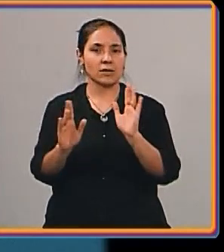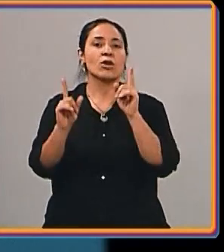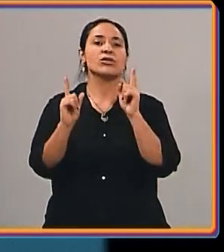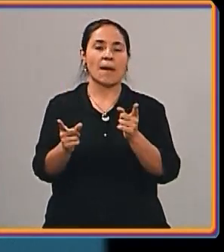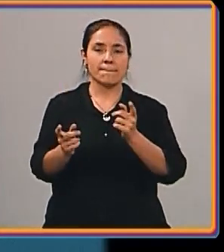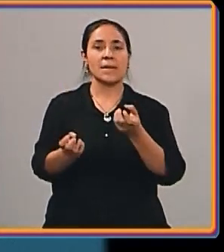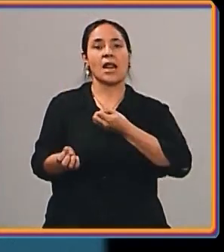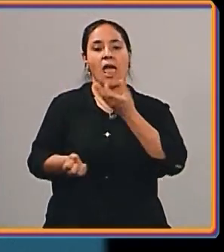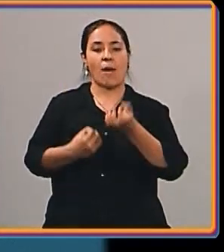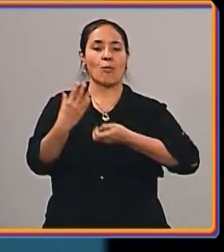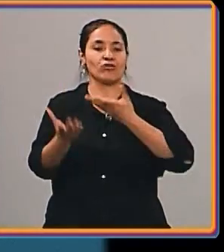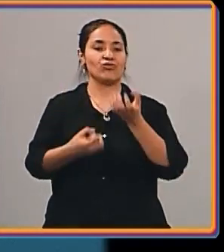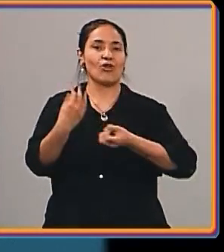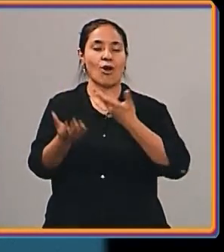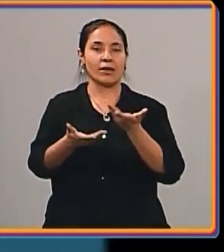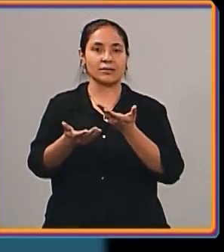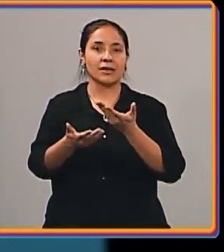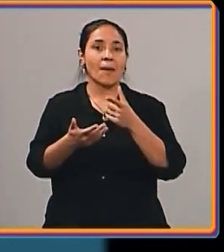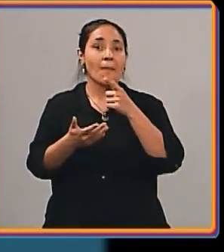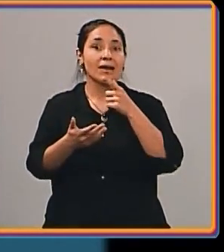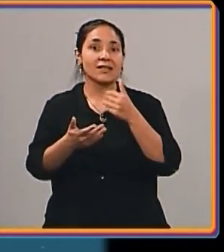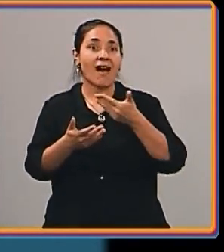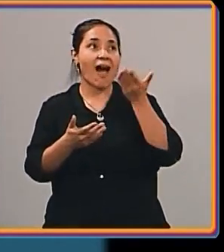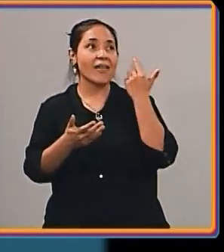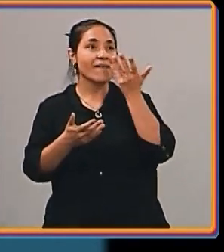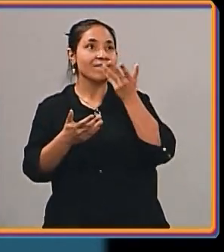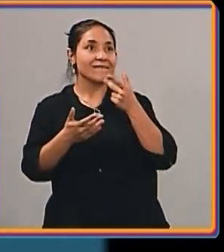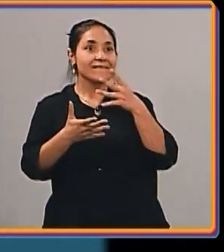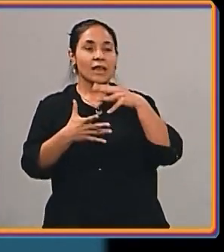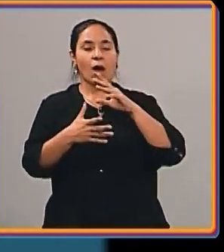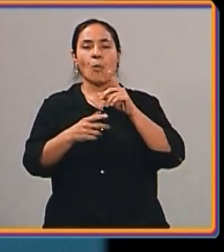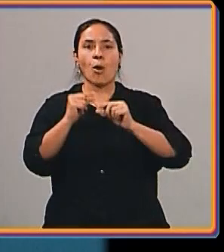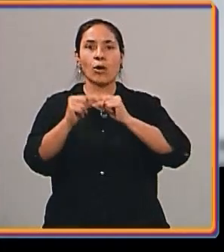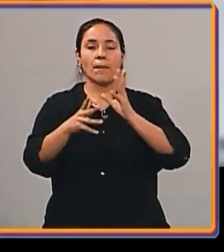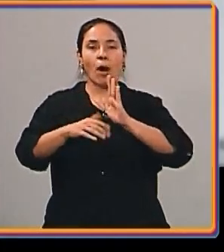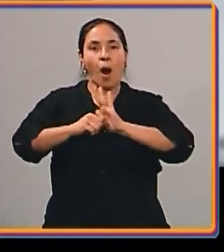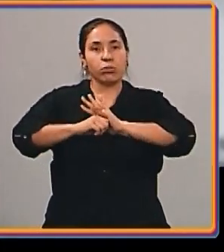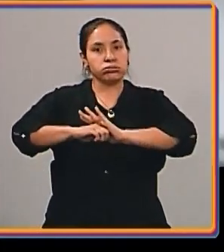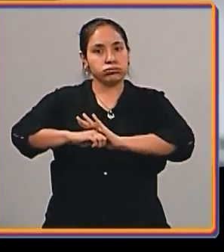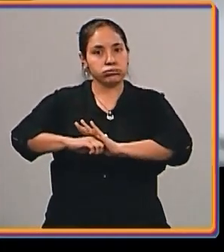sino también en términos emotivos, en términos de permitirse algo que había olvidado que le era tan grato.